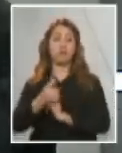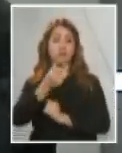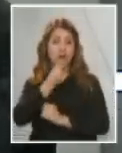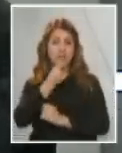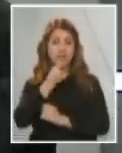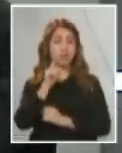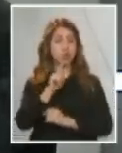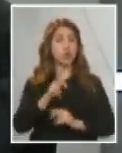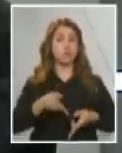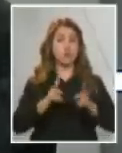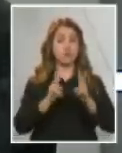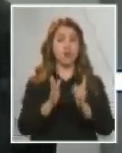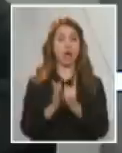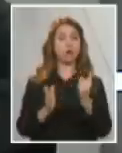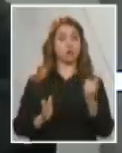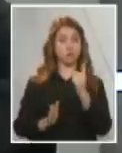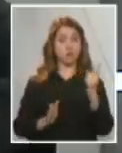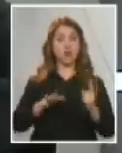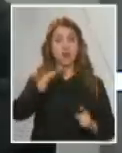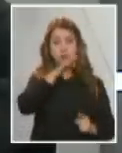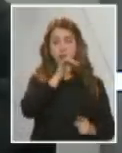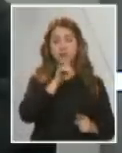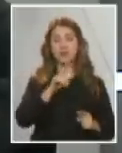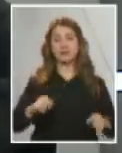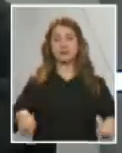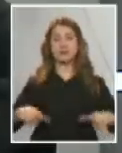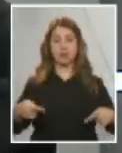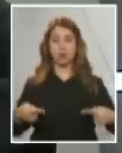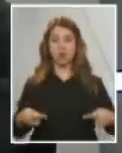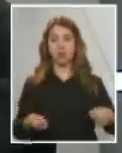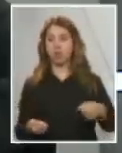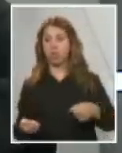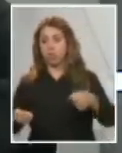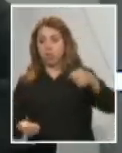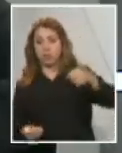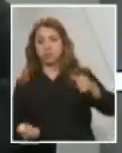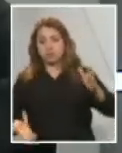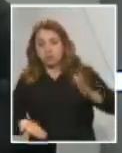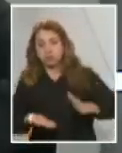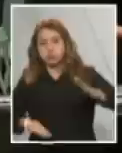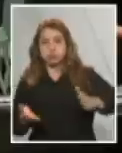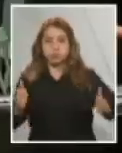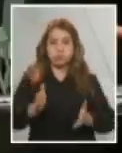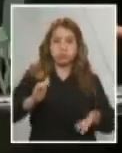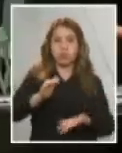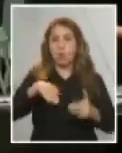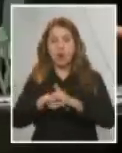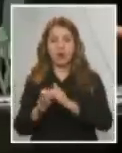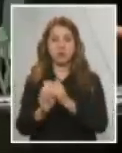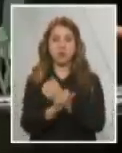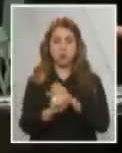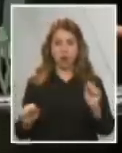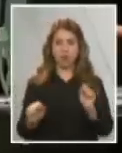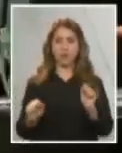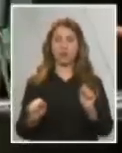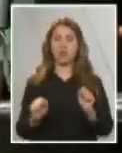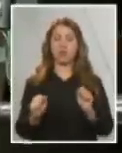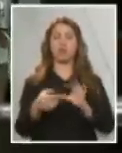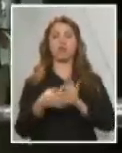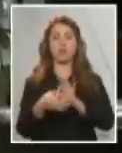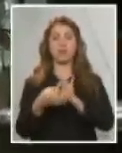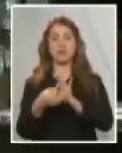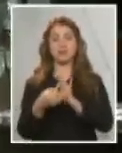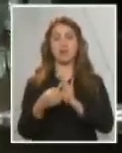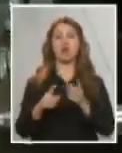lo que le permite la autonomía a los usuarios de la silla de ruedas, que es la gran problemática que nosotros observamos, que es la dependencia